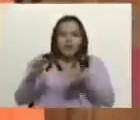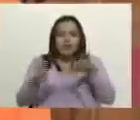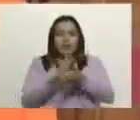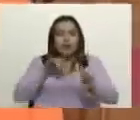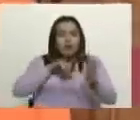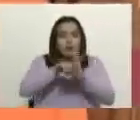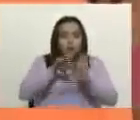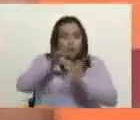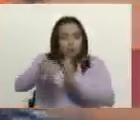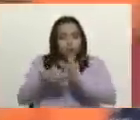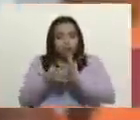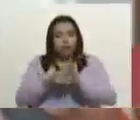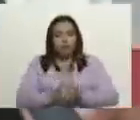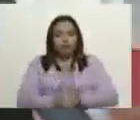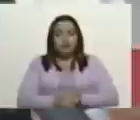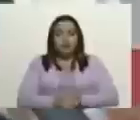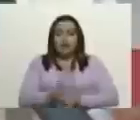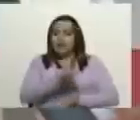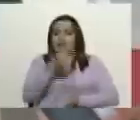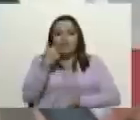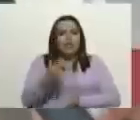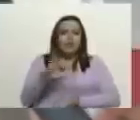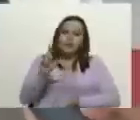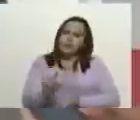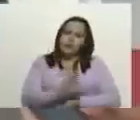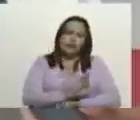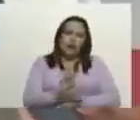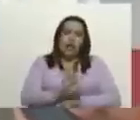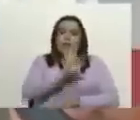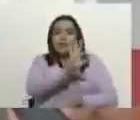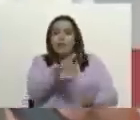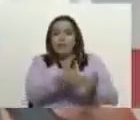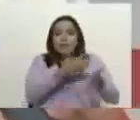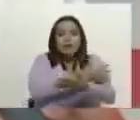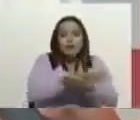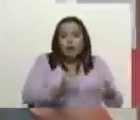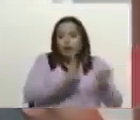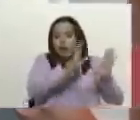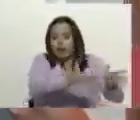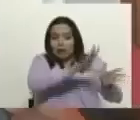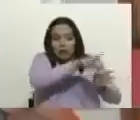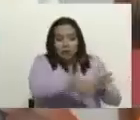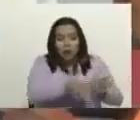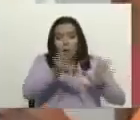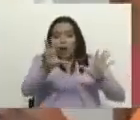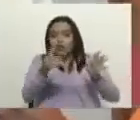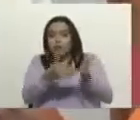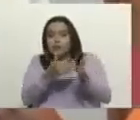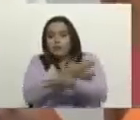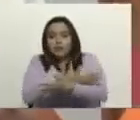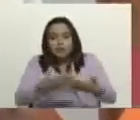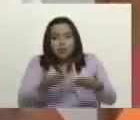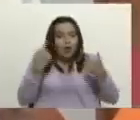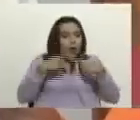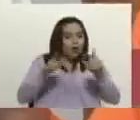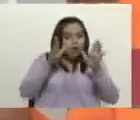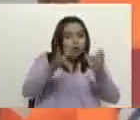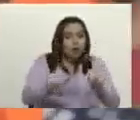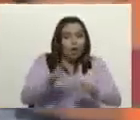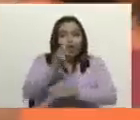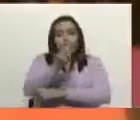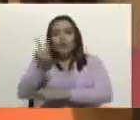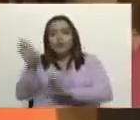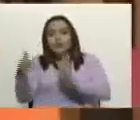estamos hablando de poca cosa, 3.000 millones por un lado, 8.000 millones por el otro, 12.000 millones,